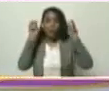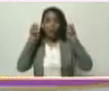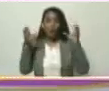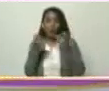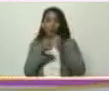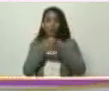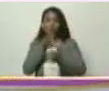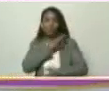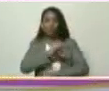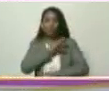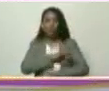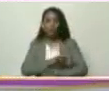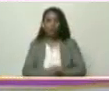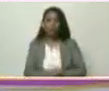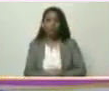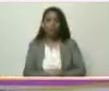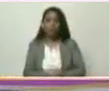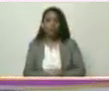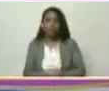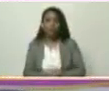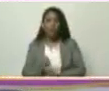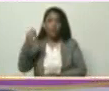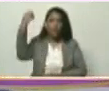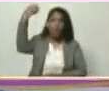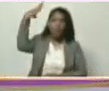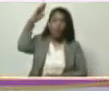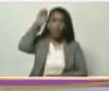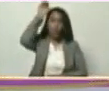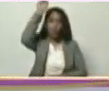sociedad de luz.